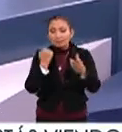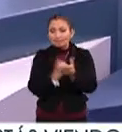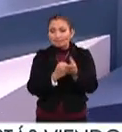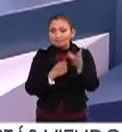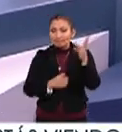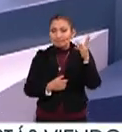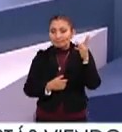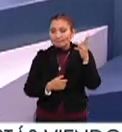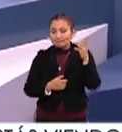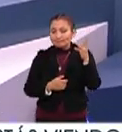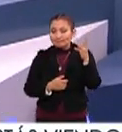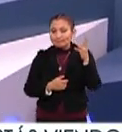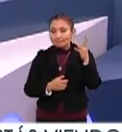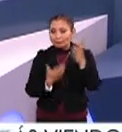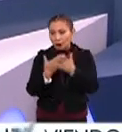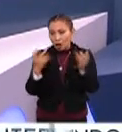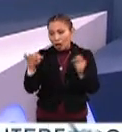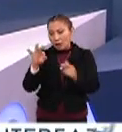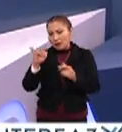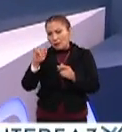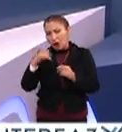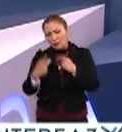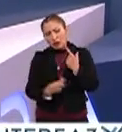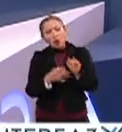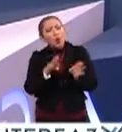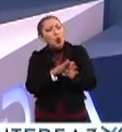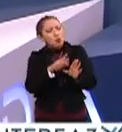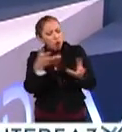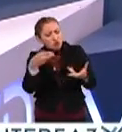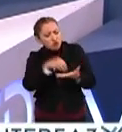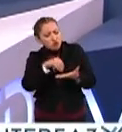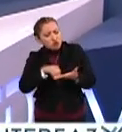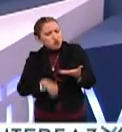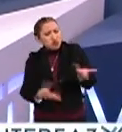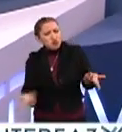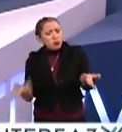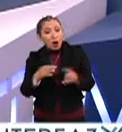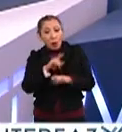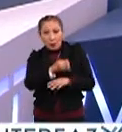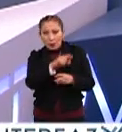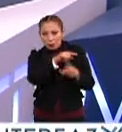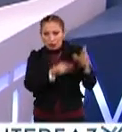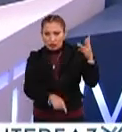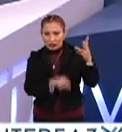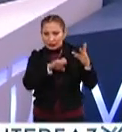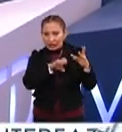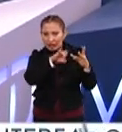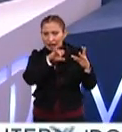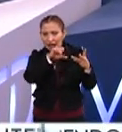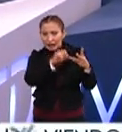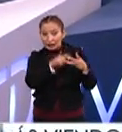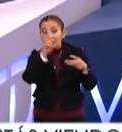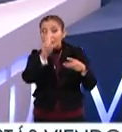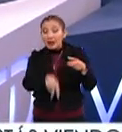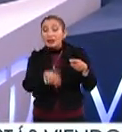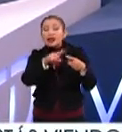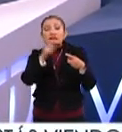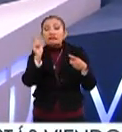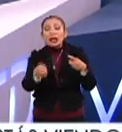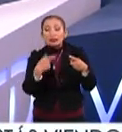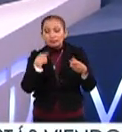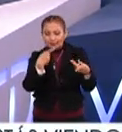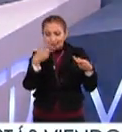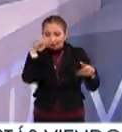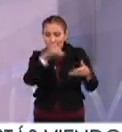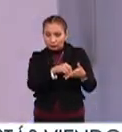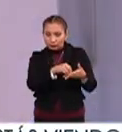exigencia. En esta ocasión, pues Fabiola pregunta cómo se integra. Pues se integra a través de estos 3 grandes ejes. La verdad se diseña